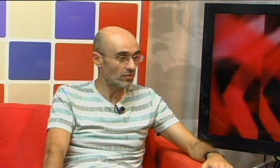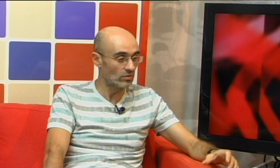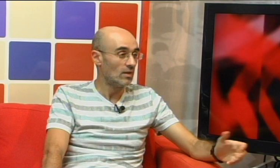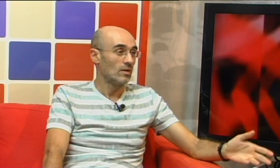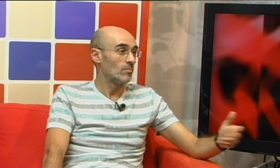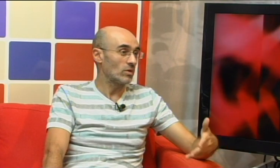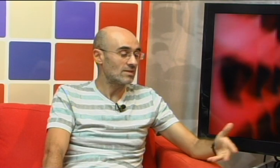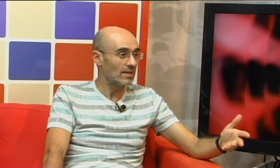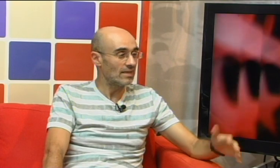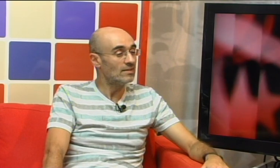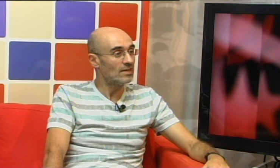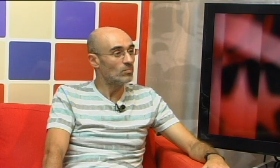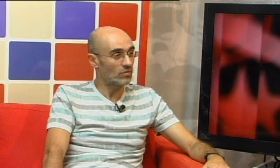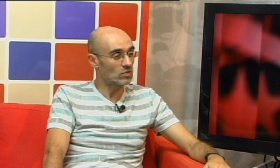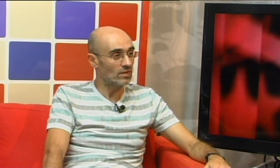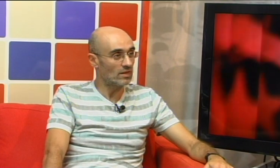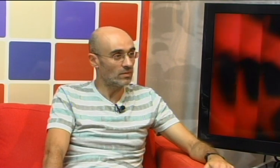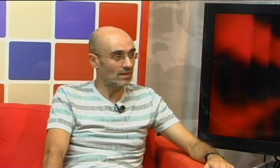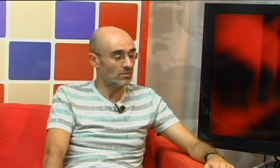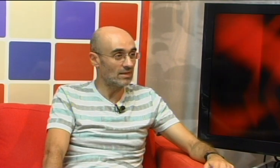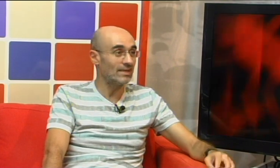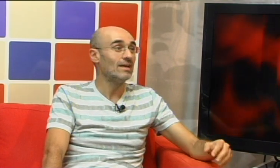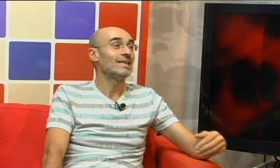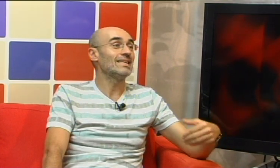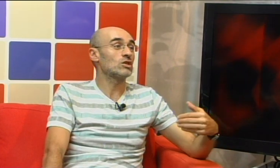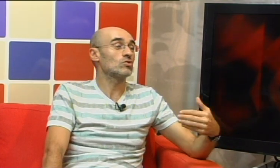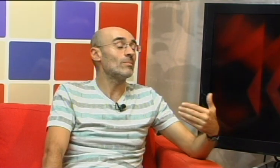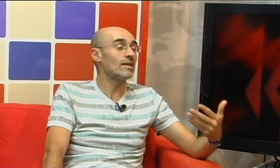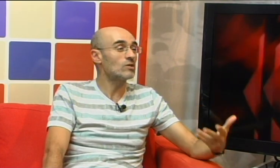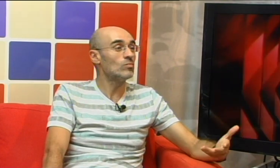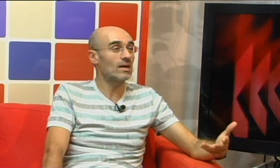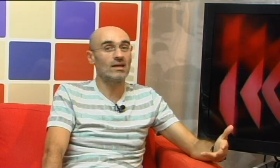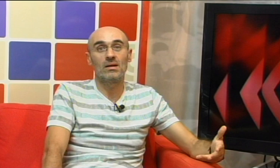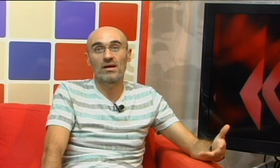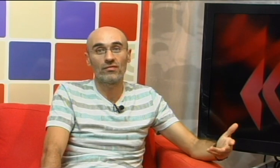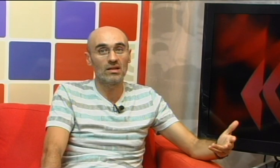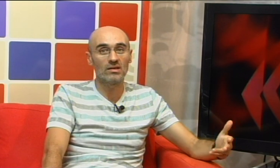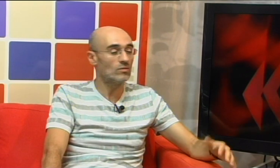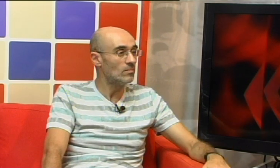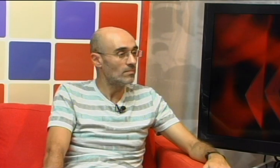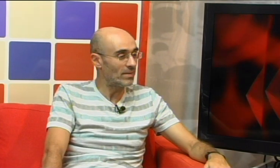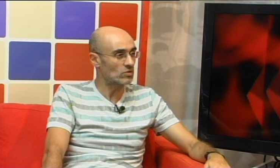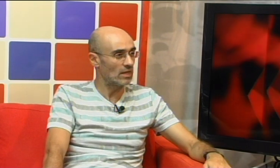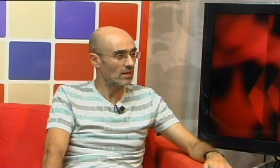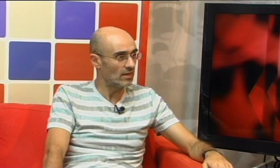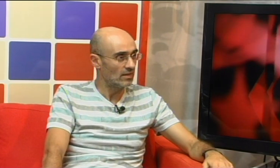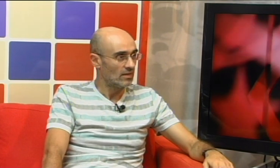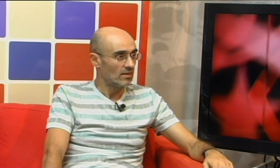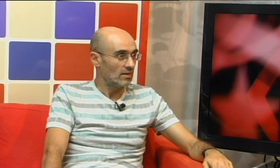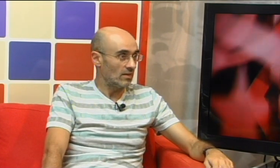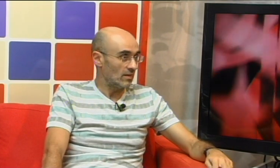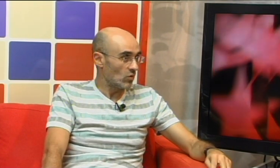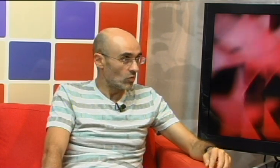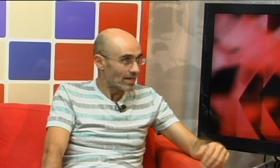de desesperación porque está en un proceso de declive evidente y eso también hay que sumarle el perfil de un personaje